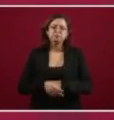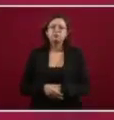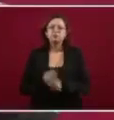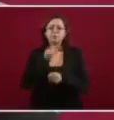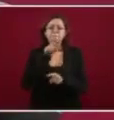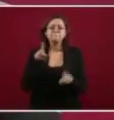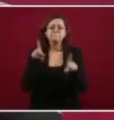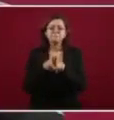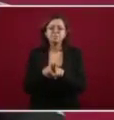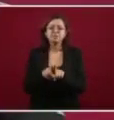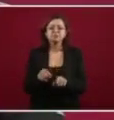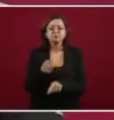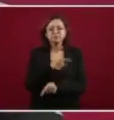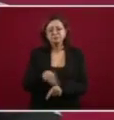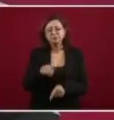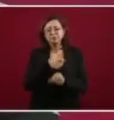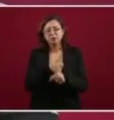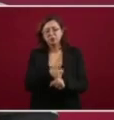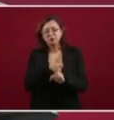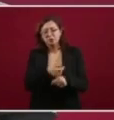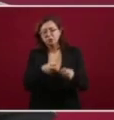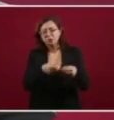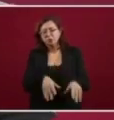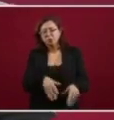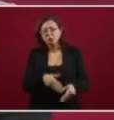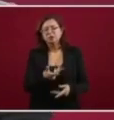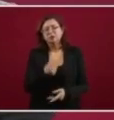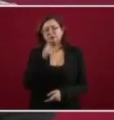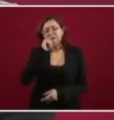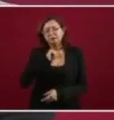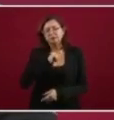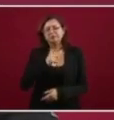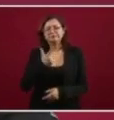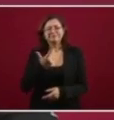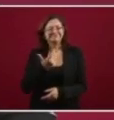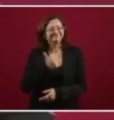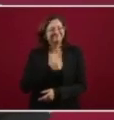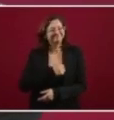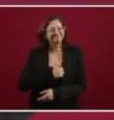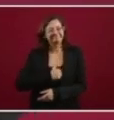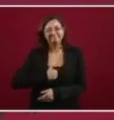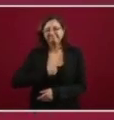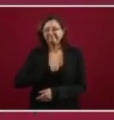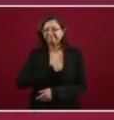los familiares de las víctimas. Es una desgracia